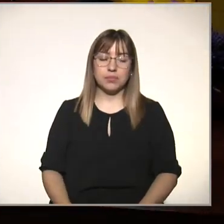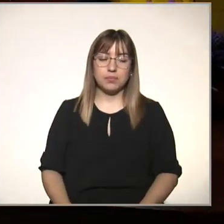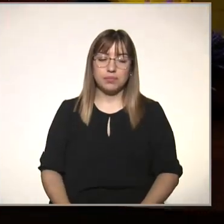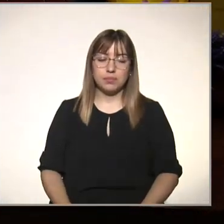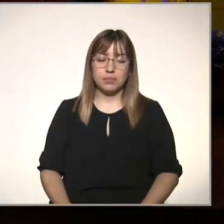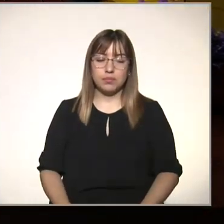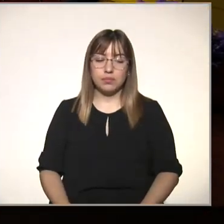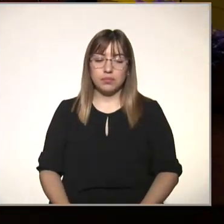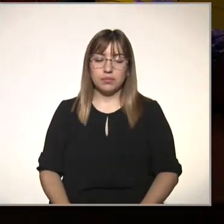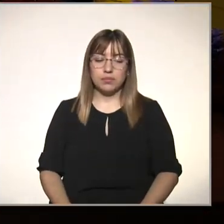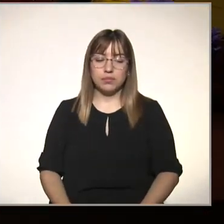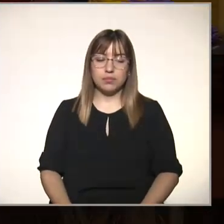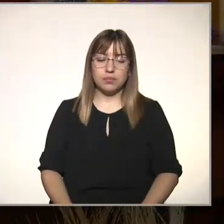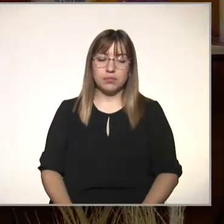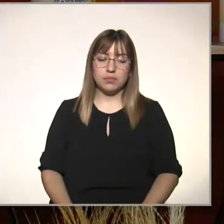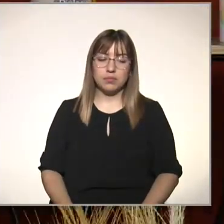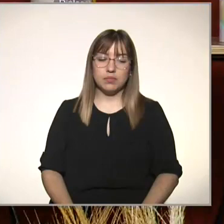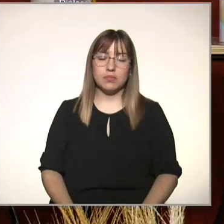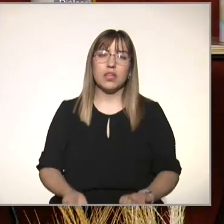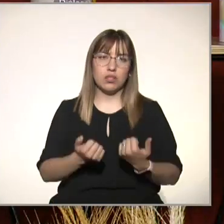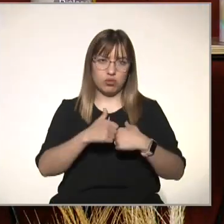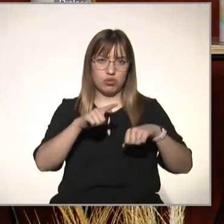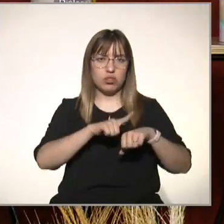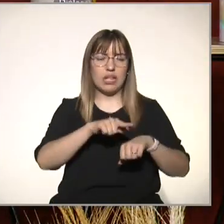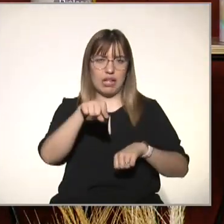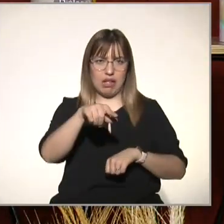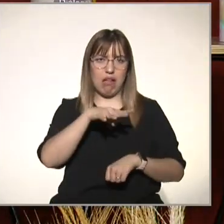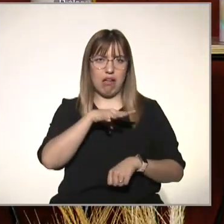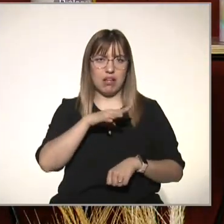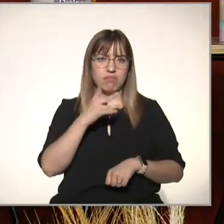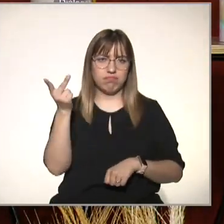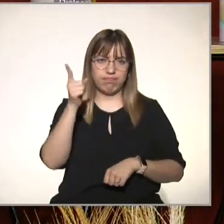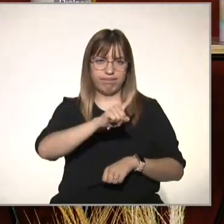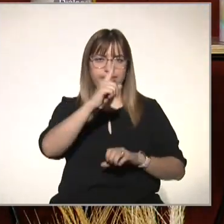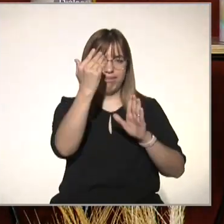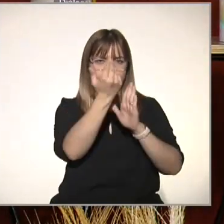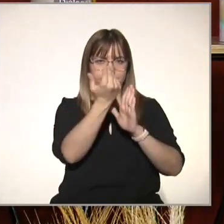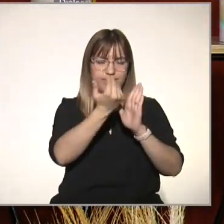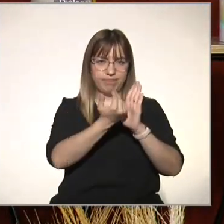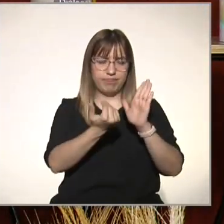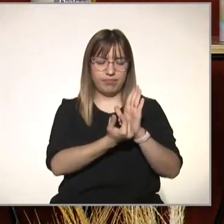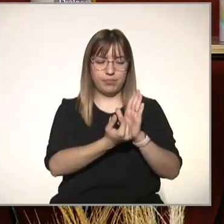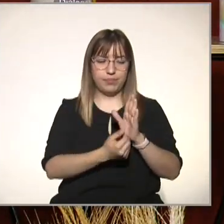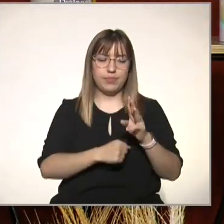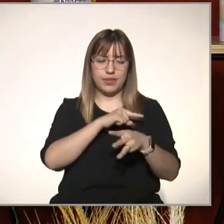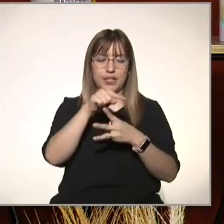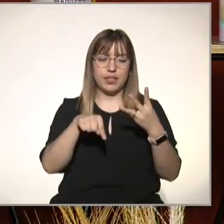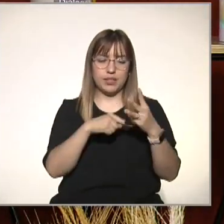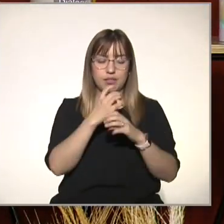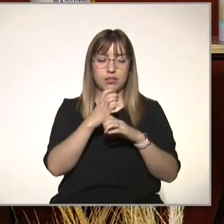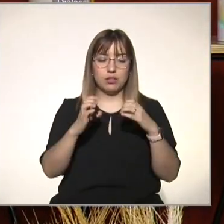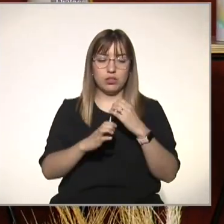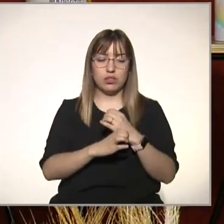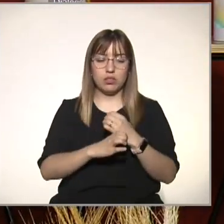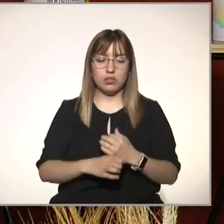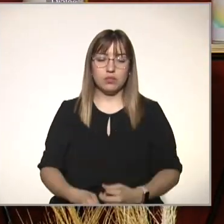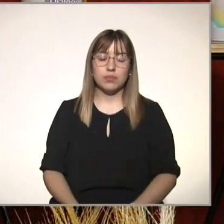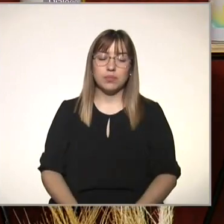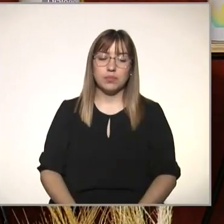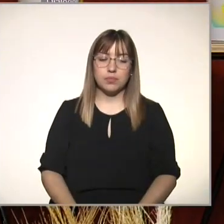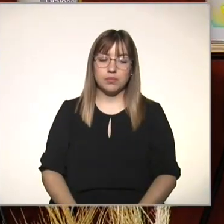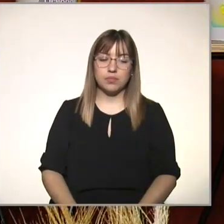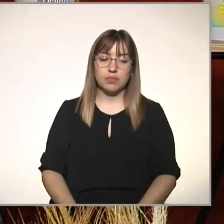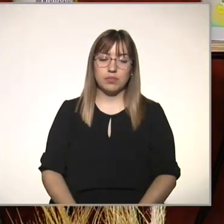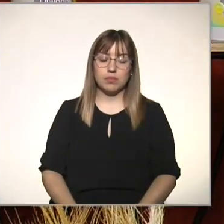de heterosexualidad y que implica 3 cosas. Primero, que el